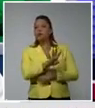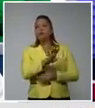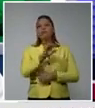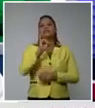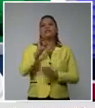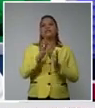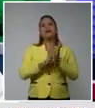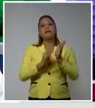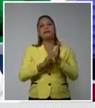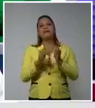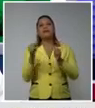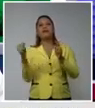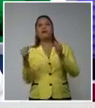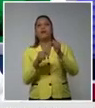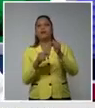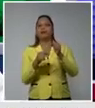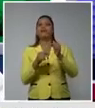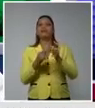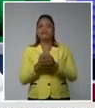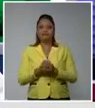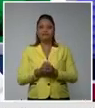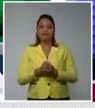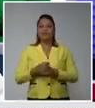o menos. Todos son